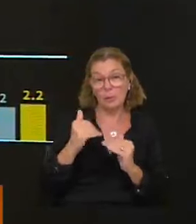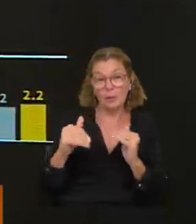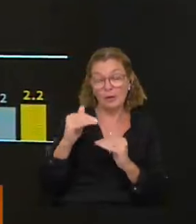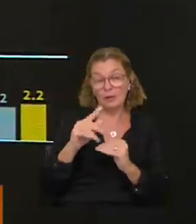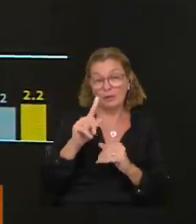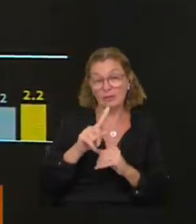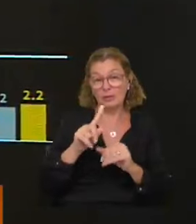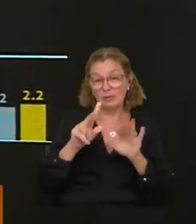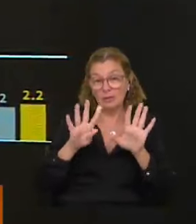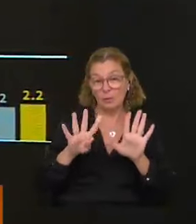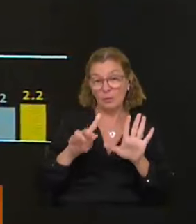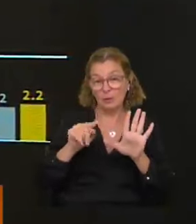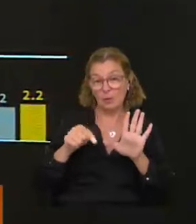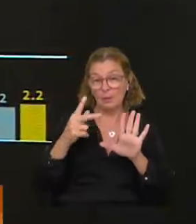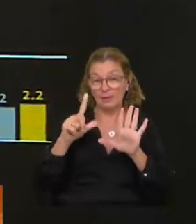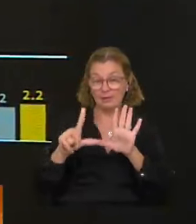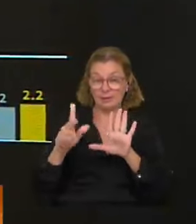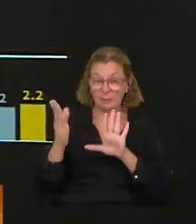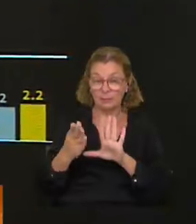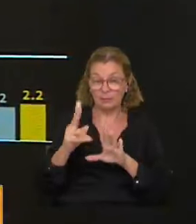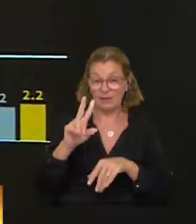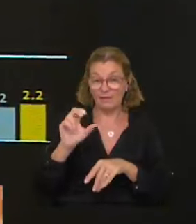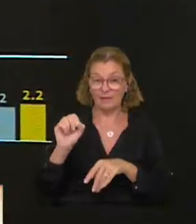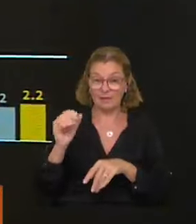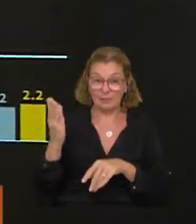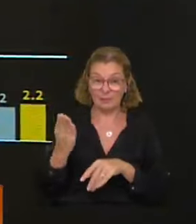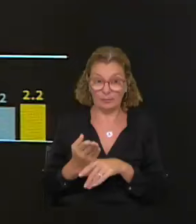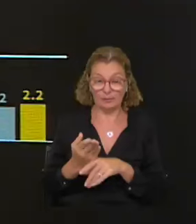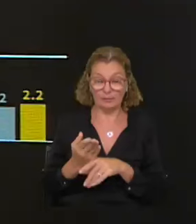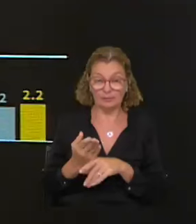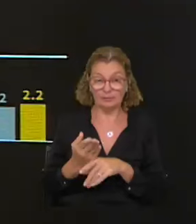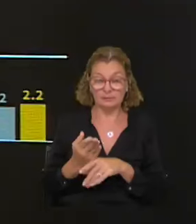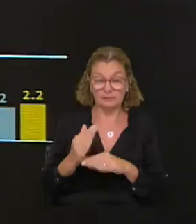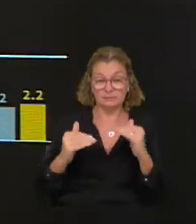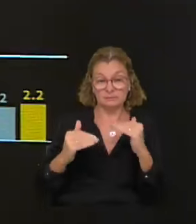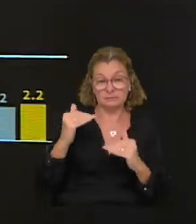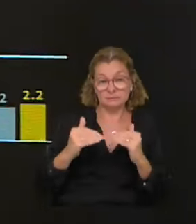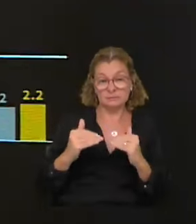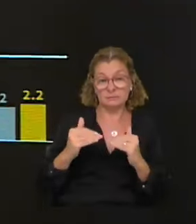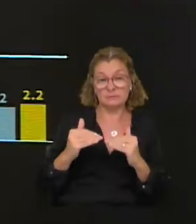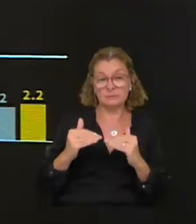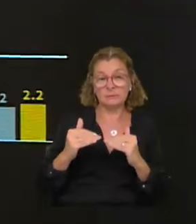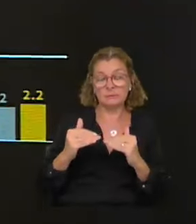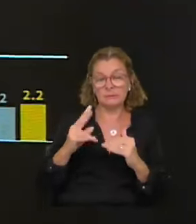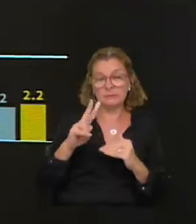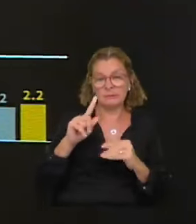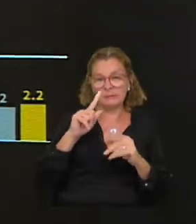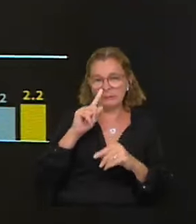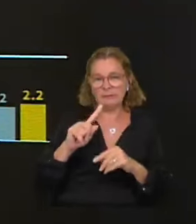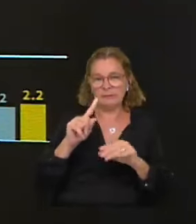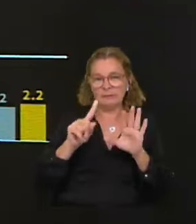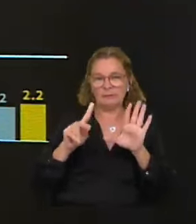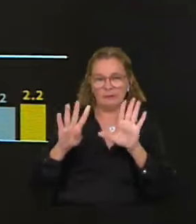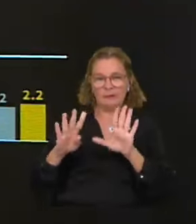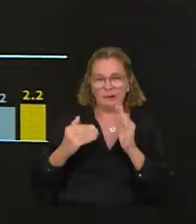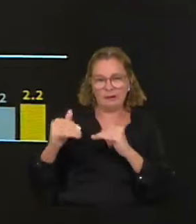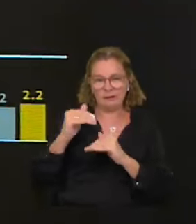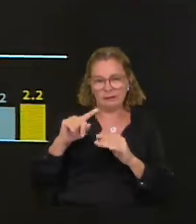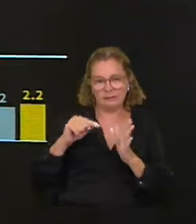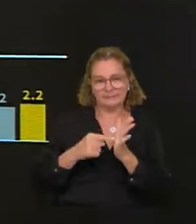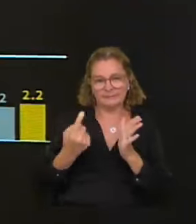de 19,7 a 20% si lo comparamos con 2019 aumenta Tres